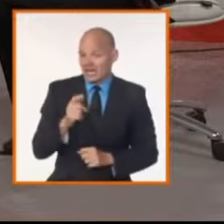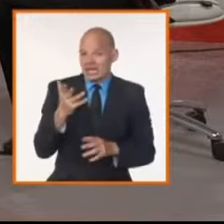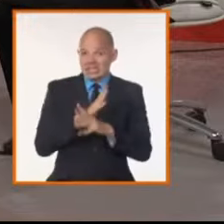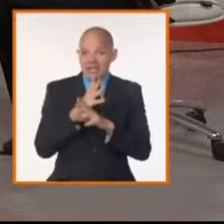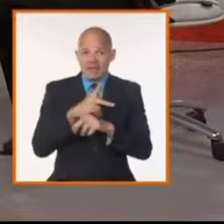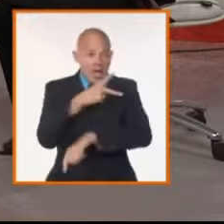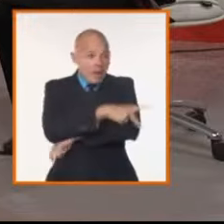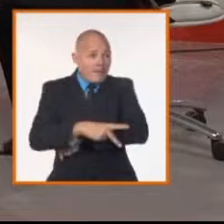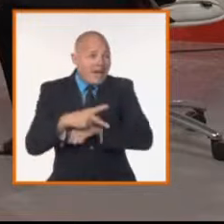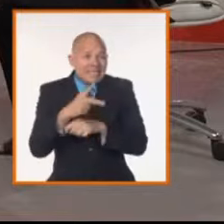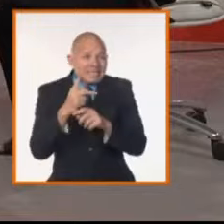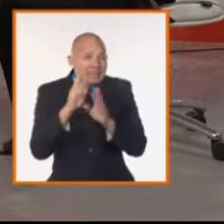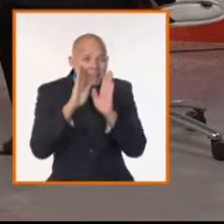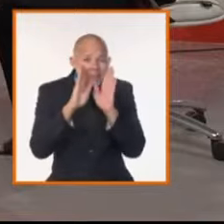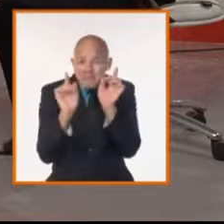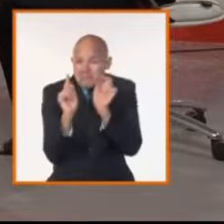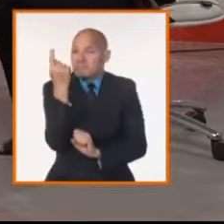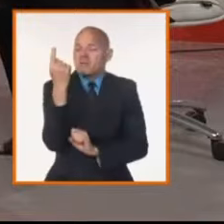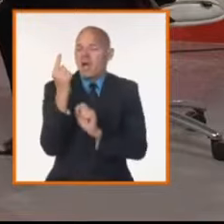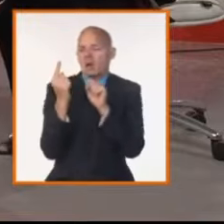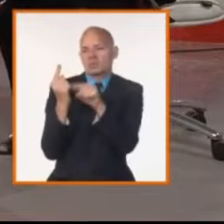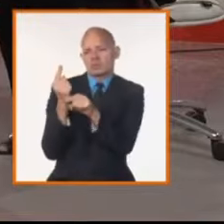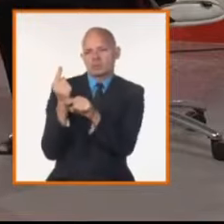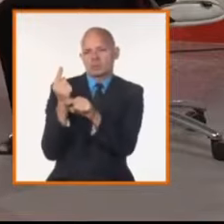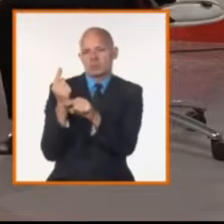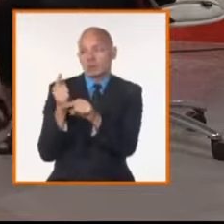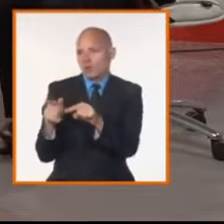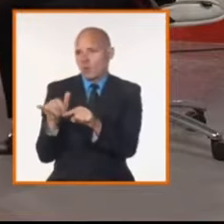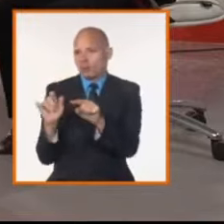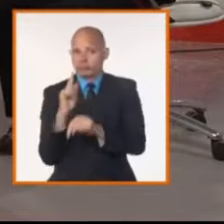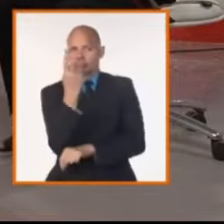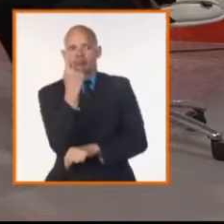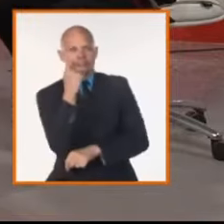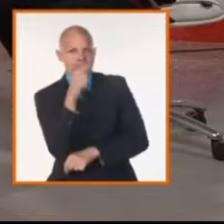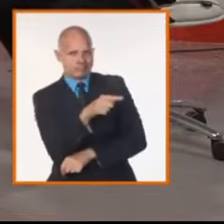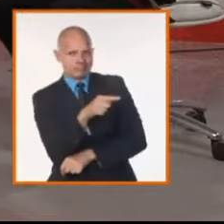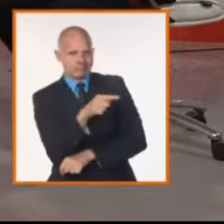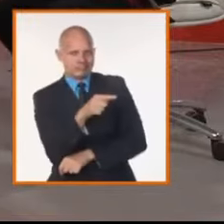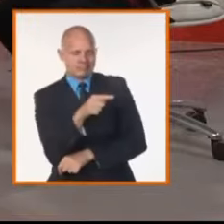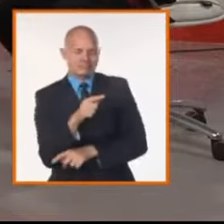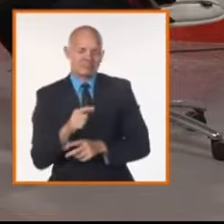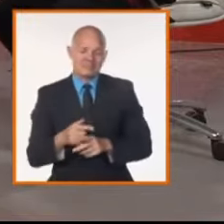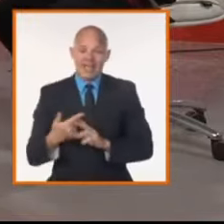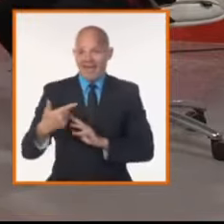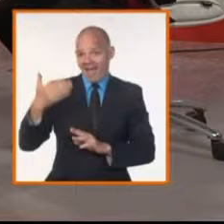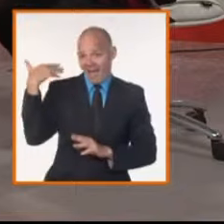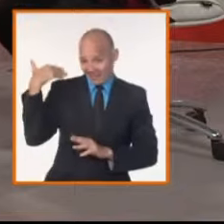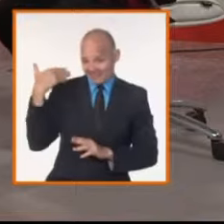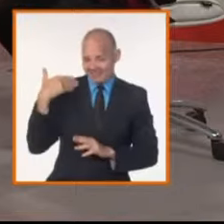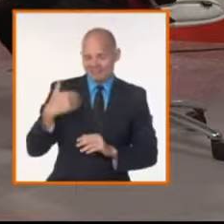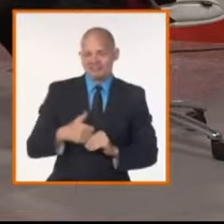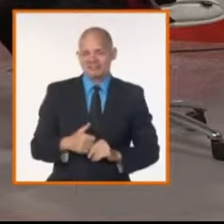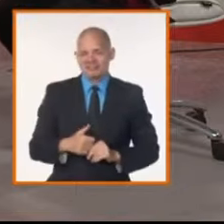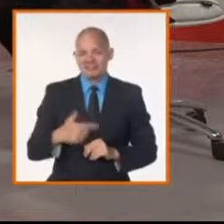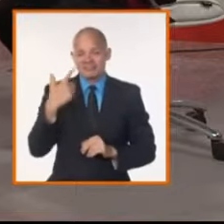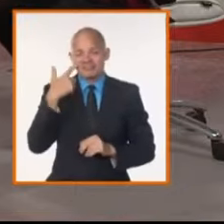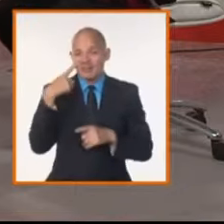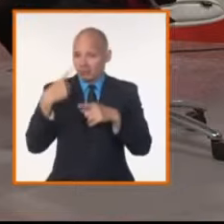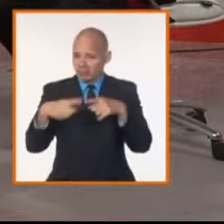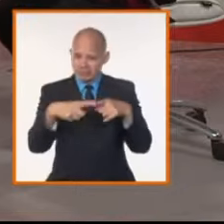occidentales y todo y y y había bueno como un chiste en las redes todo el mundo va a Pekín sin embargo siin pin va a